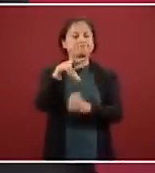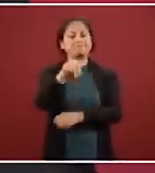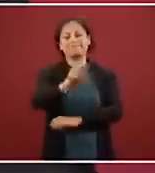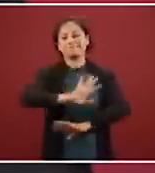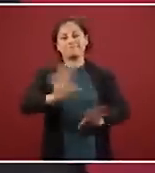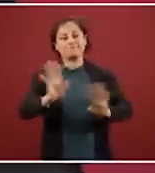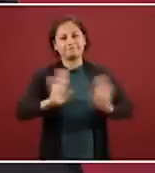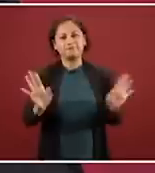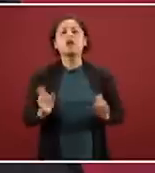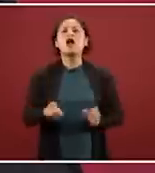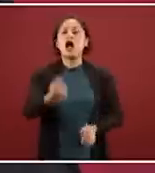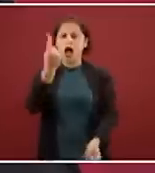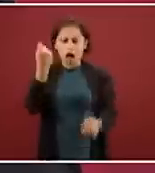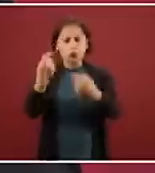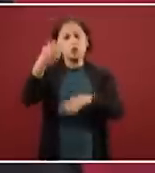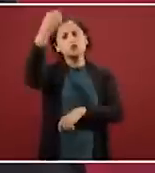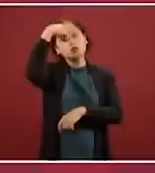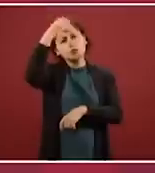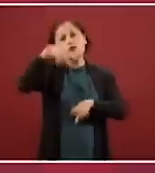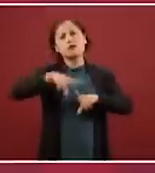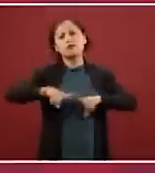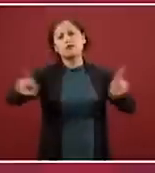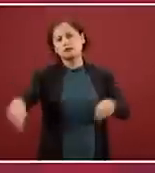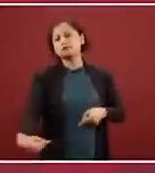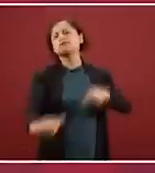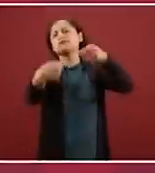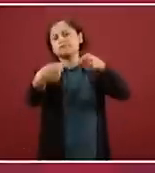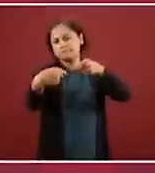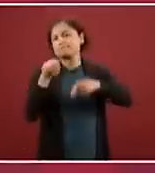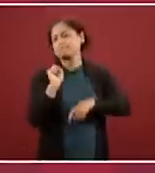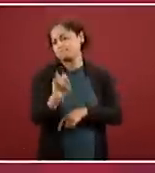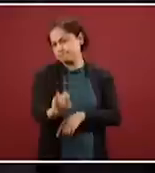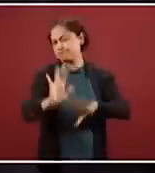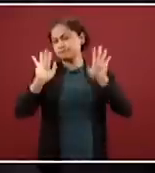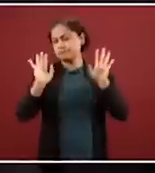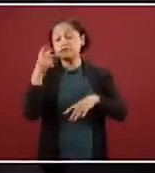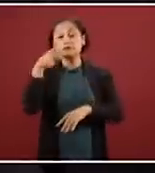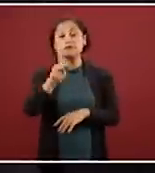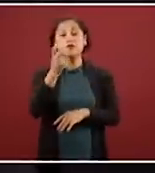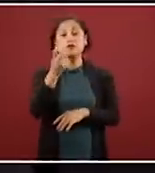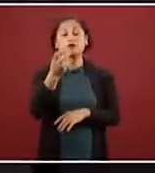Tenemos adversarios. Esto tiene que ver, en el mejor de los casos,